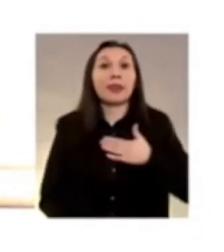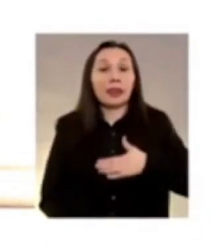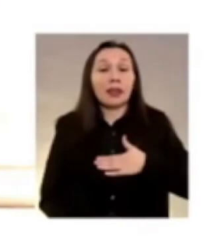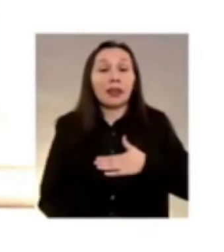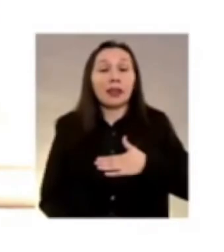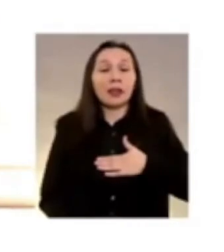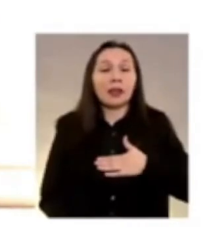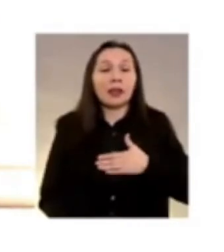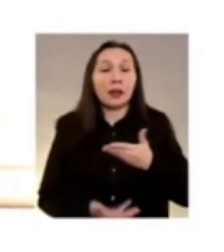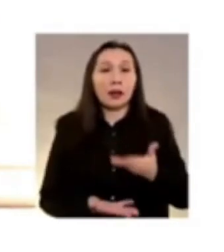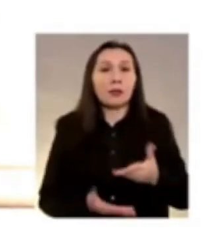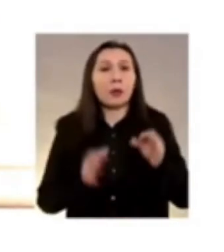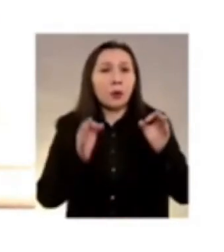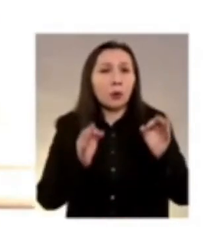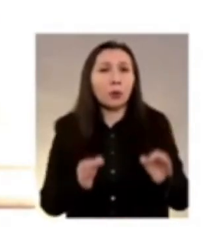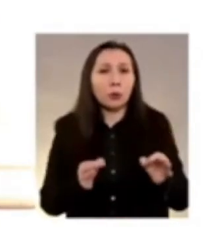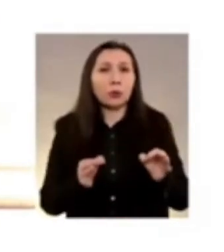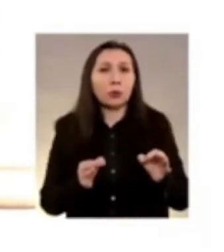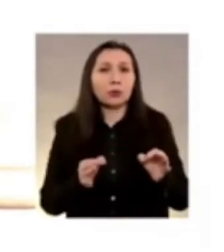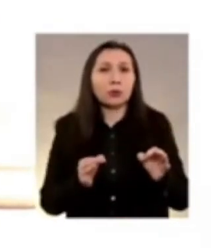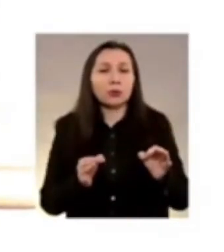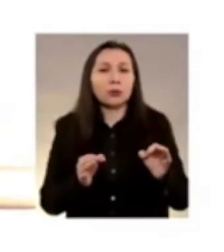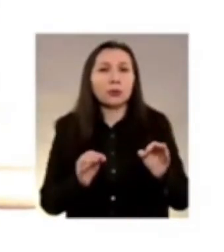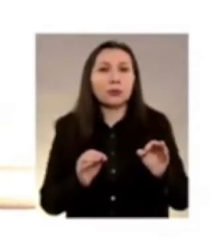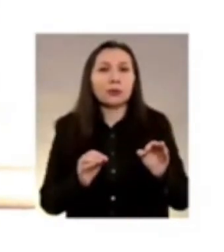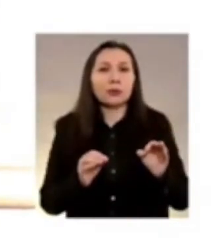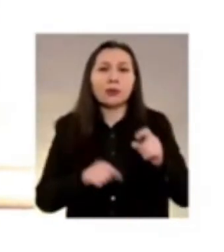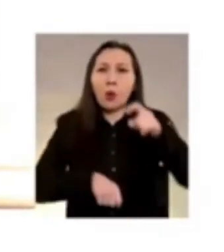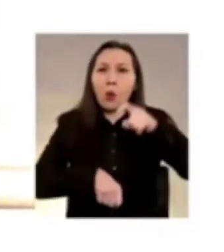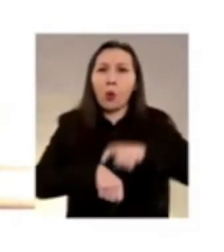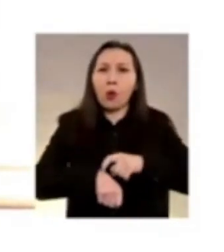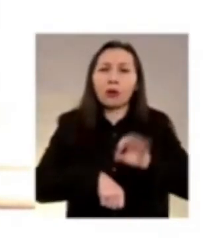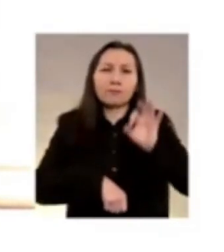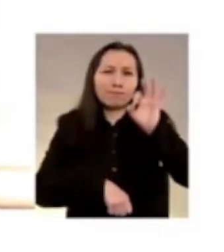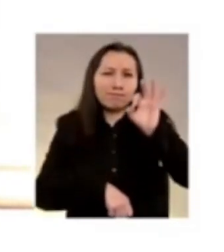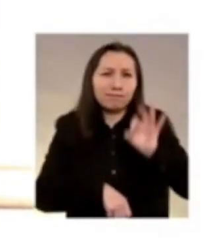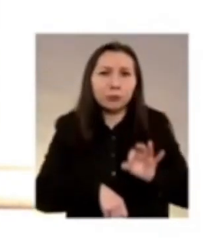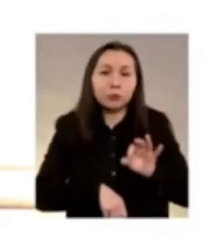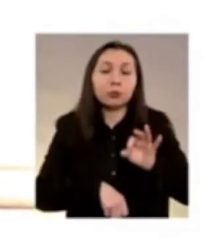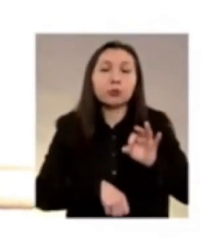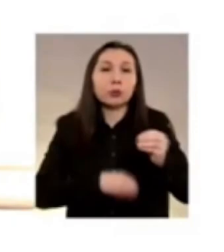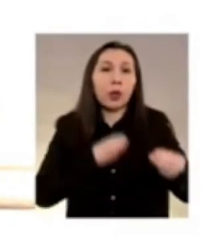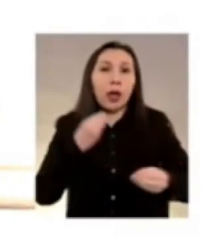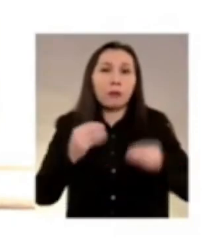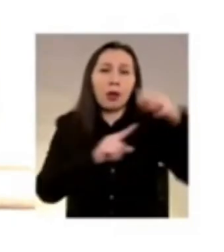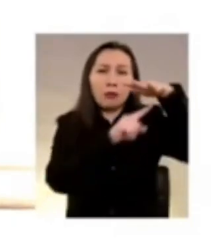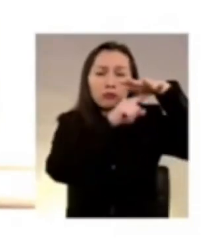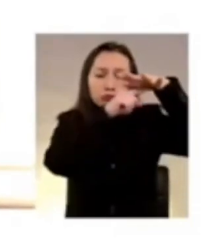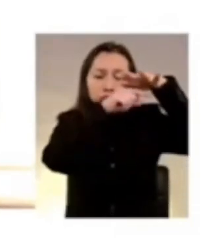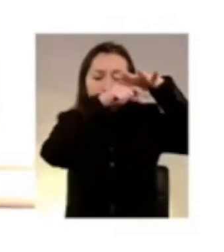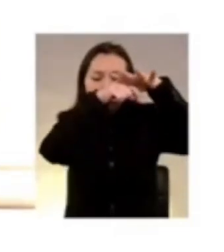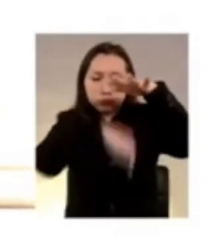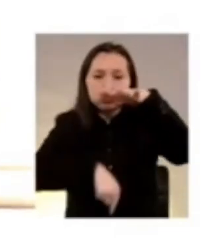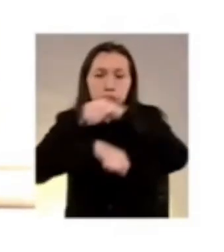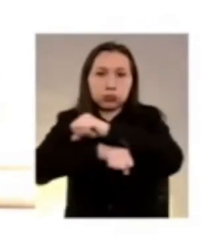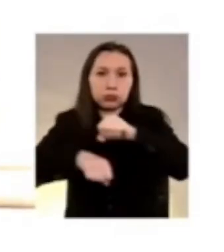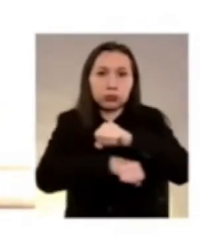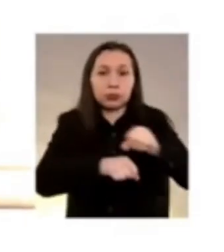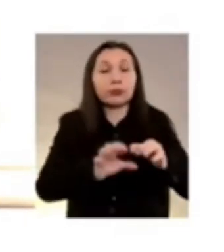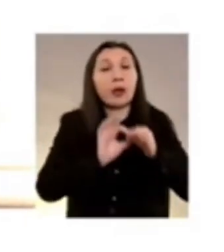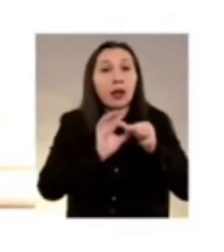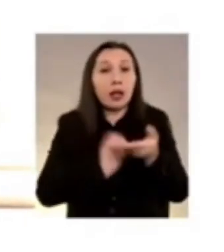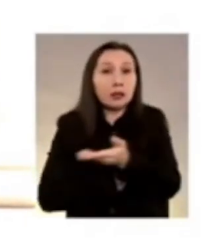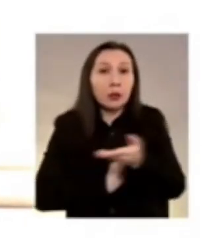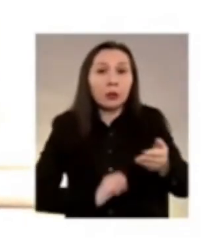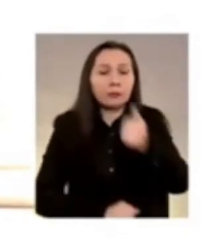Queríamos que coincidiera este acto con la hora exacta en que los hechos ocurrieron. Muchas gracias por